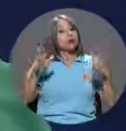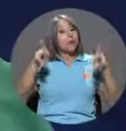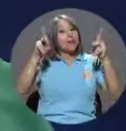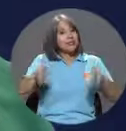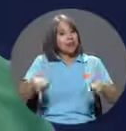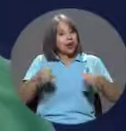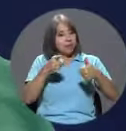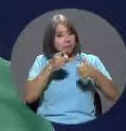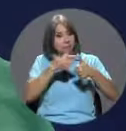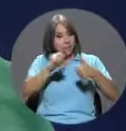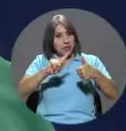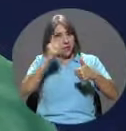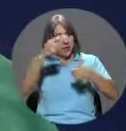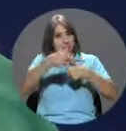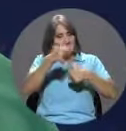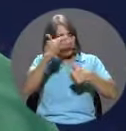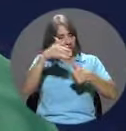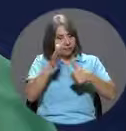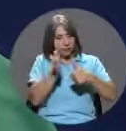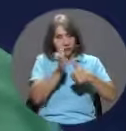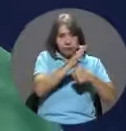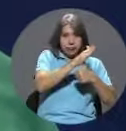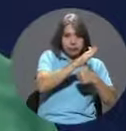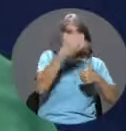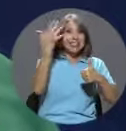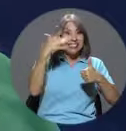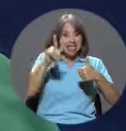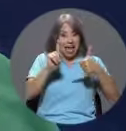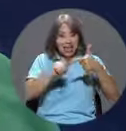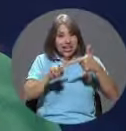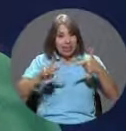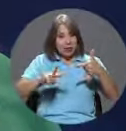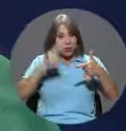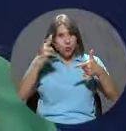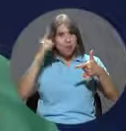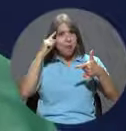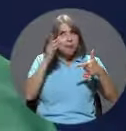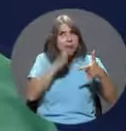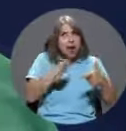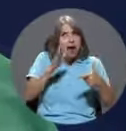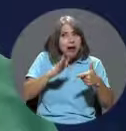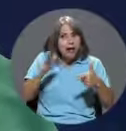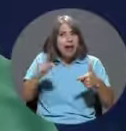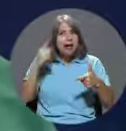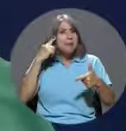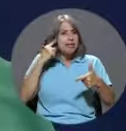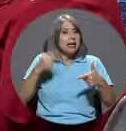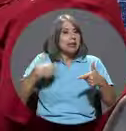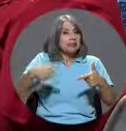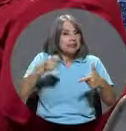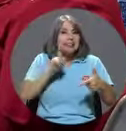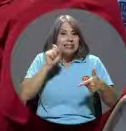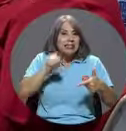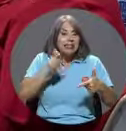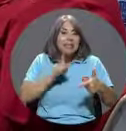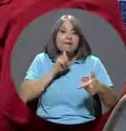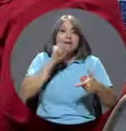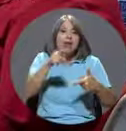segunda fase, que ya está convencido o convencida de que va a hacer algo, podemos ver otras cosas que son